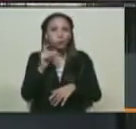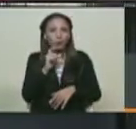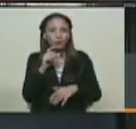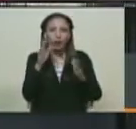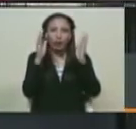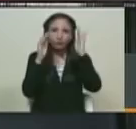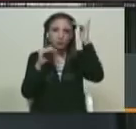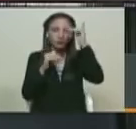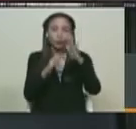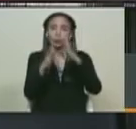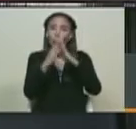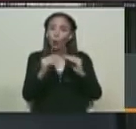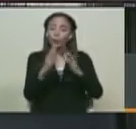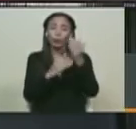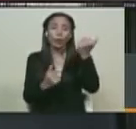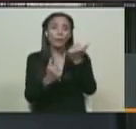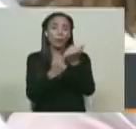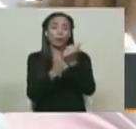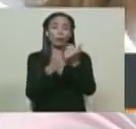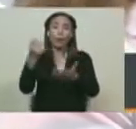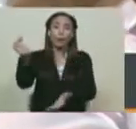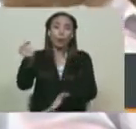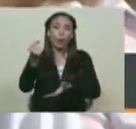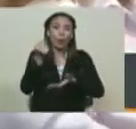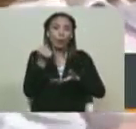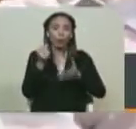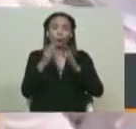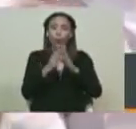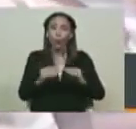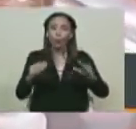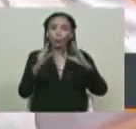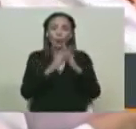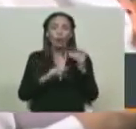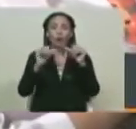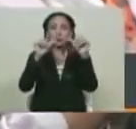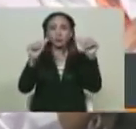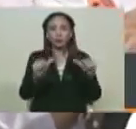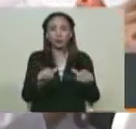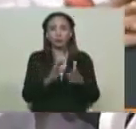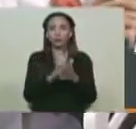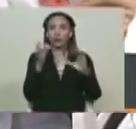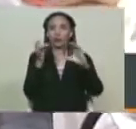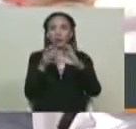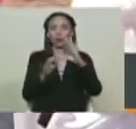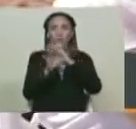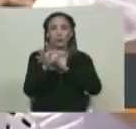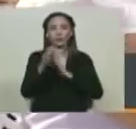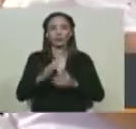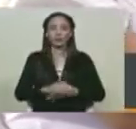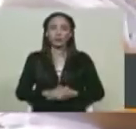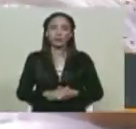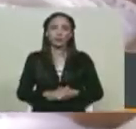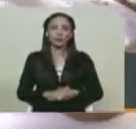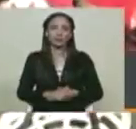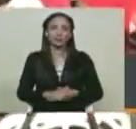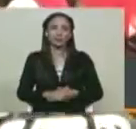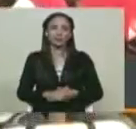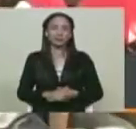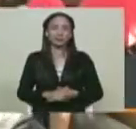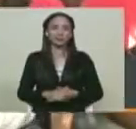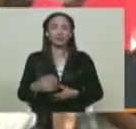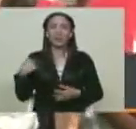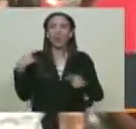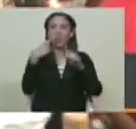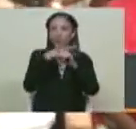el respaldo directo de los bonos de apoyo del sistema del carnet de la patria, todas las embarazadas del país, sin